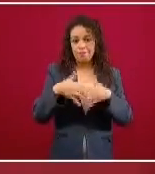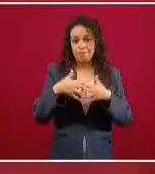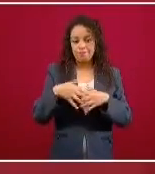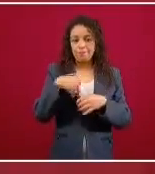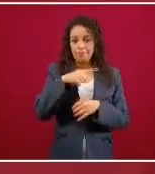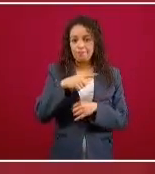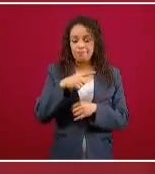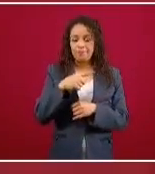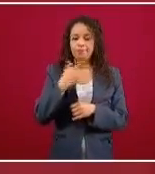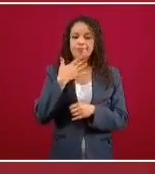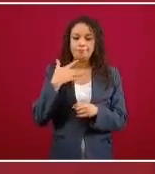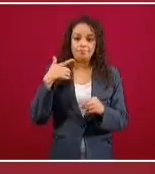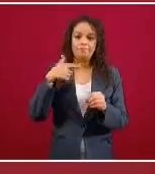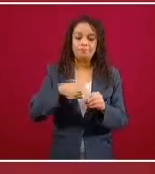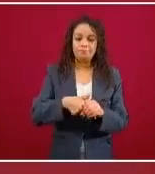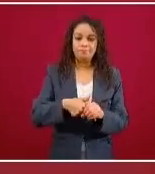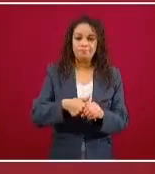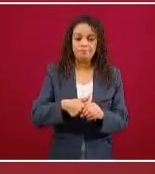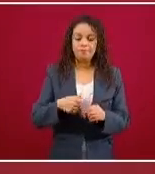especiales a Pemex,